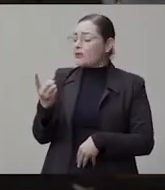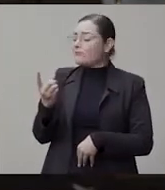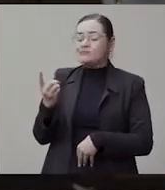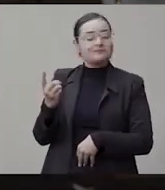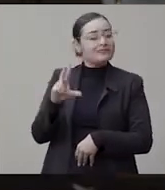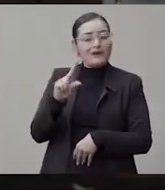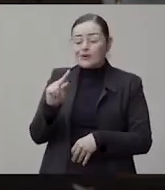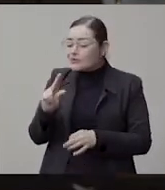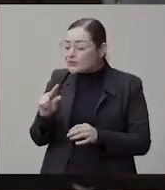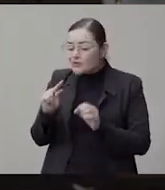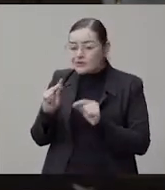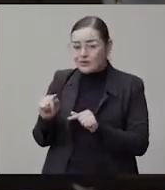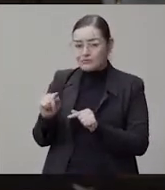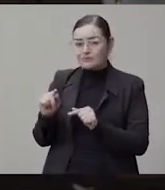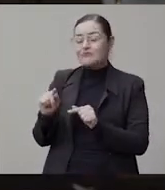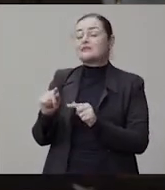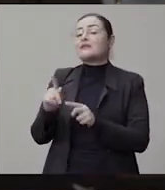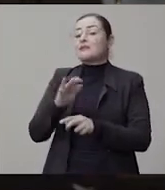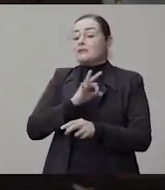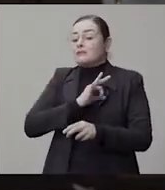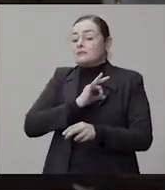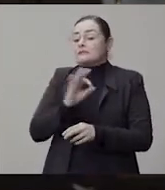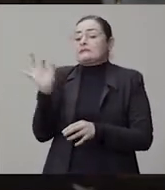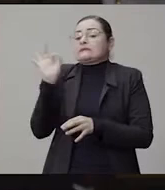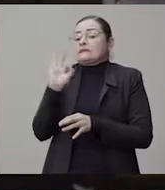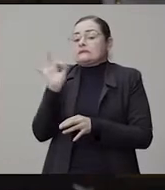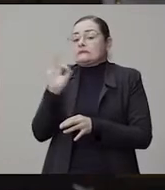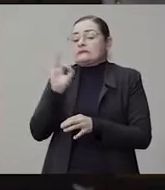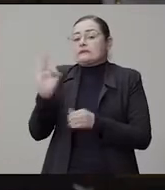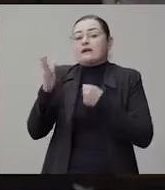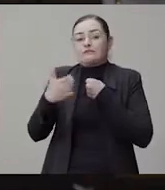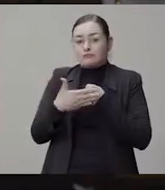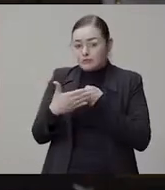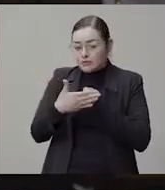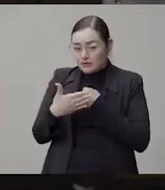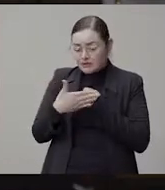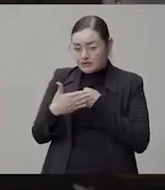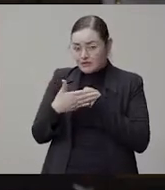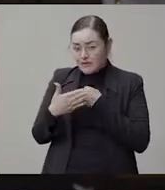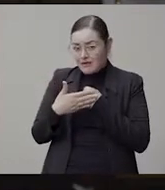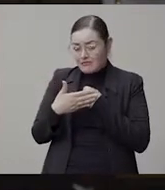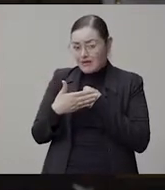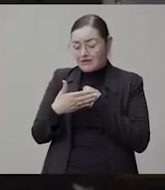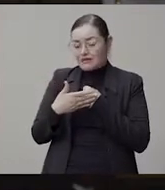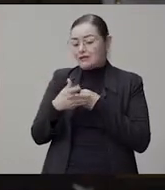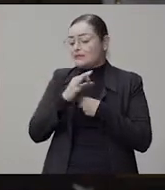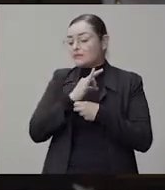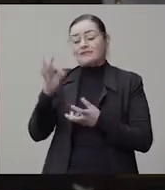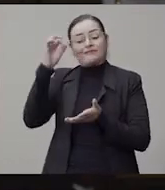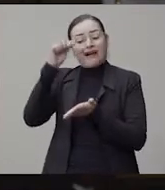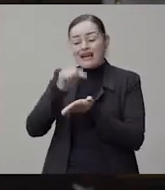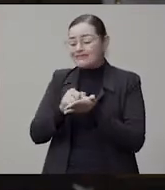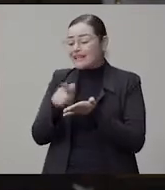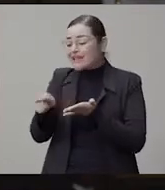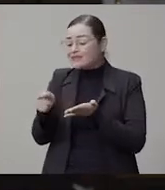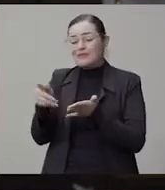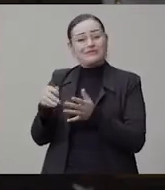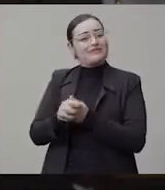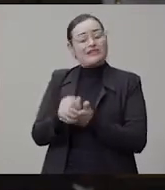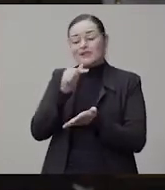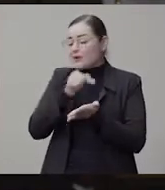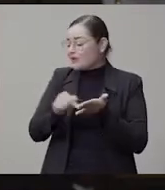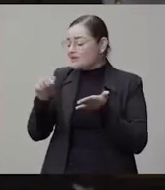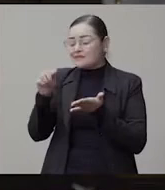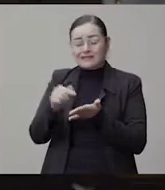negó la suspensión de los actos y seguramente próximamente habrá de desechar la controversia interpuesta por ser